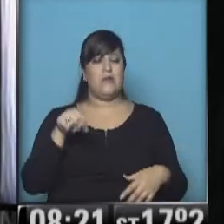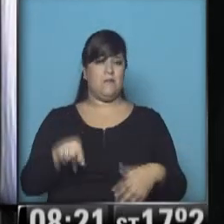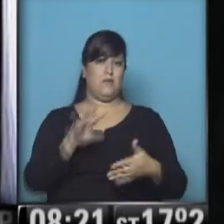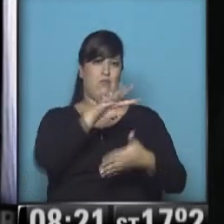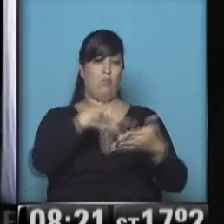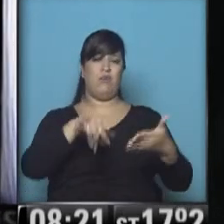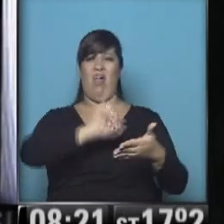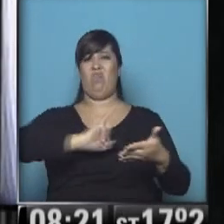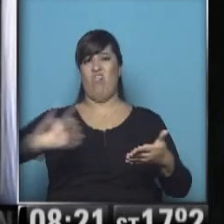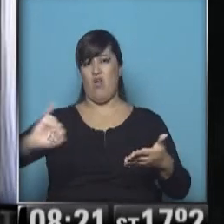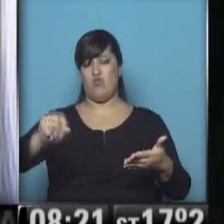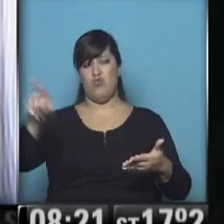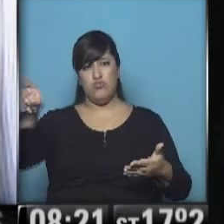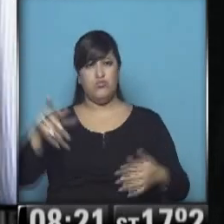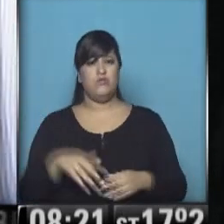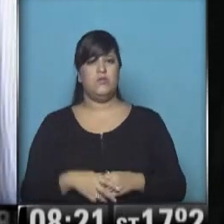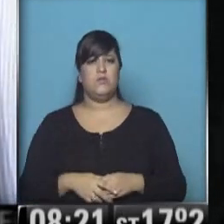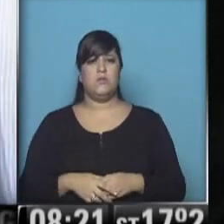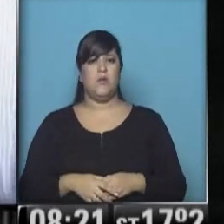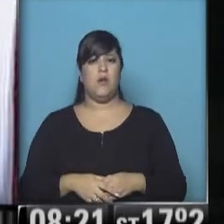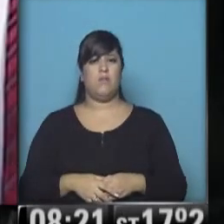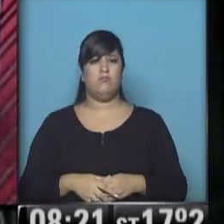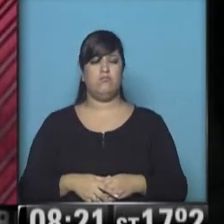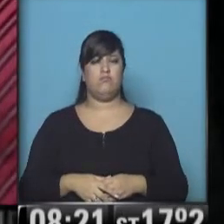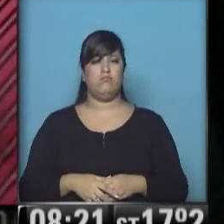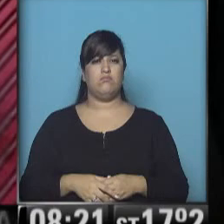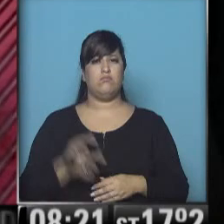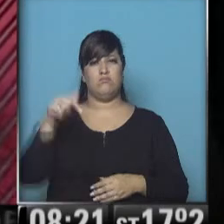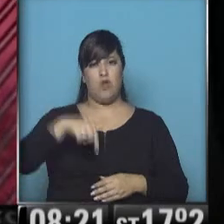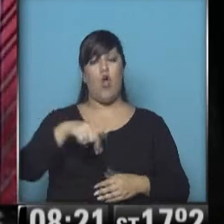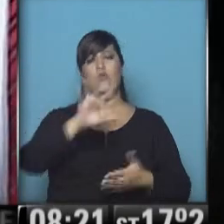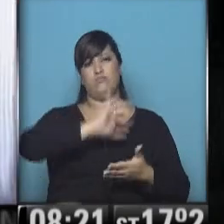que presentamos en el día de la fecha